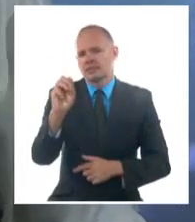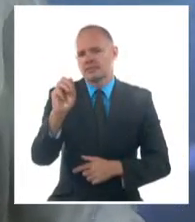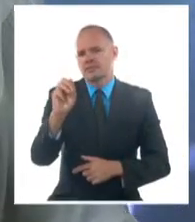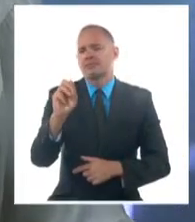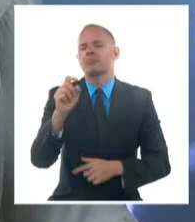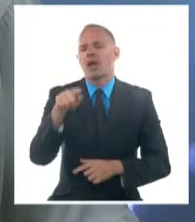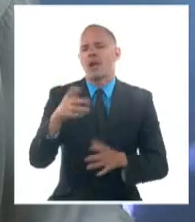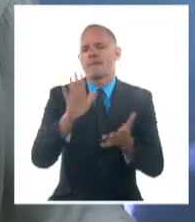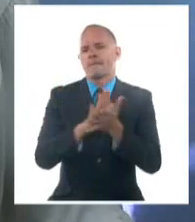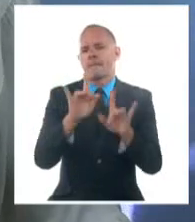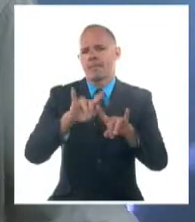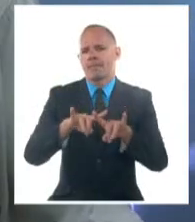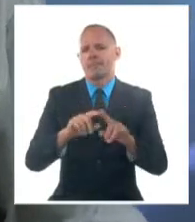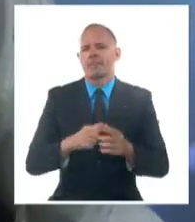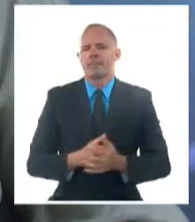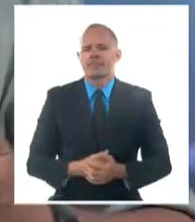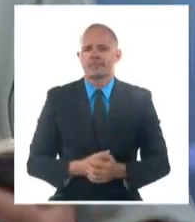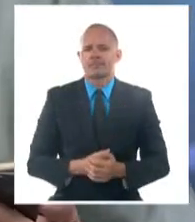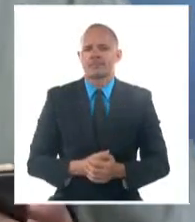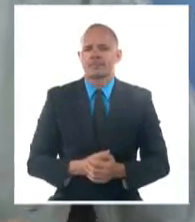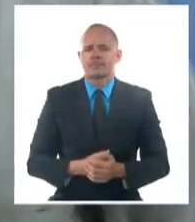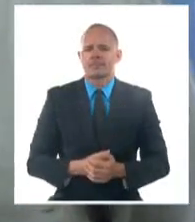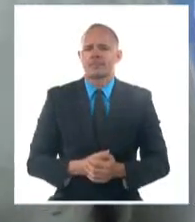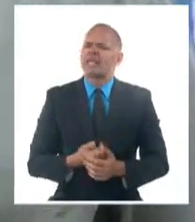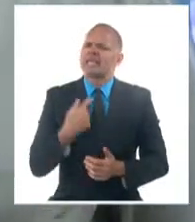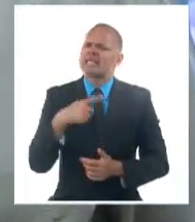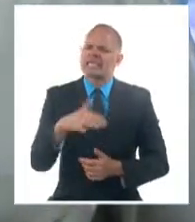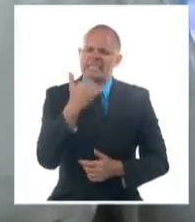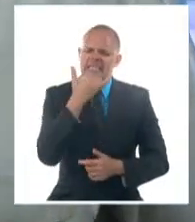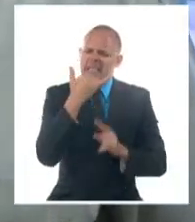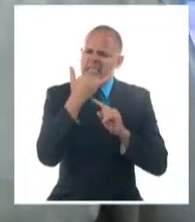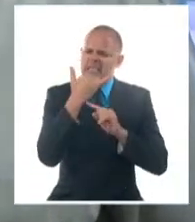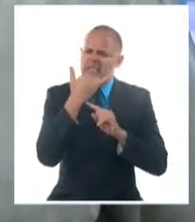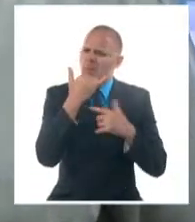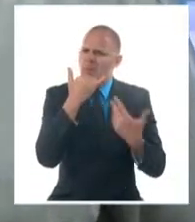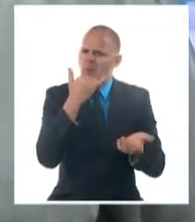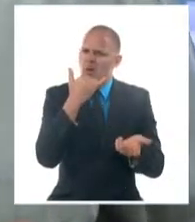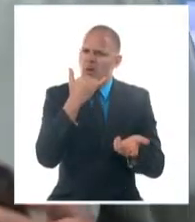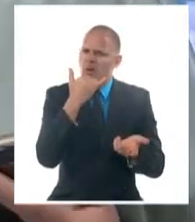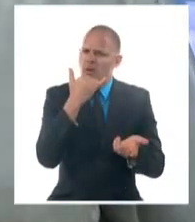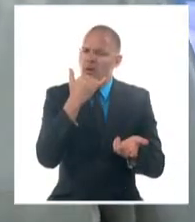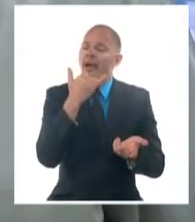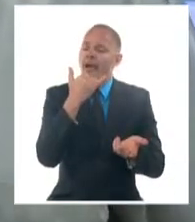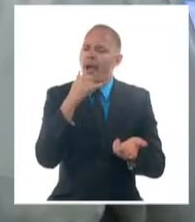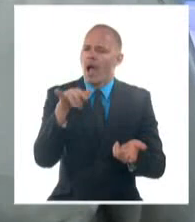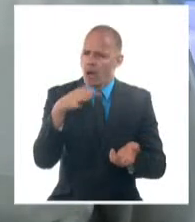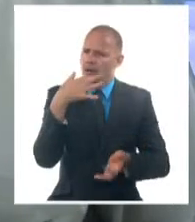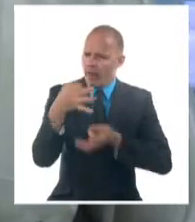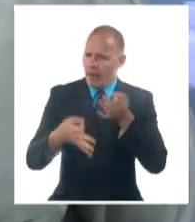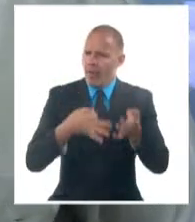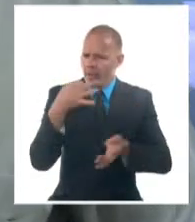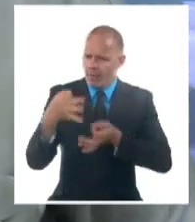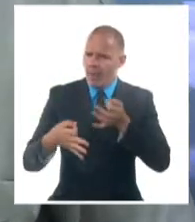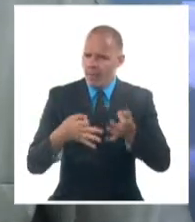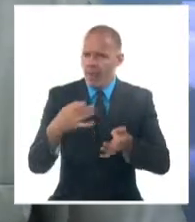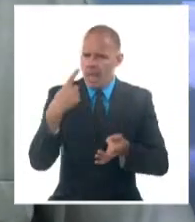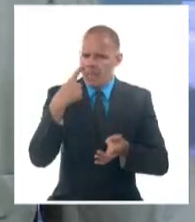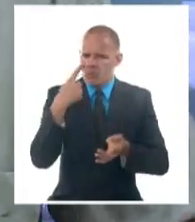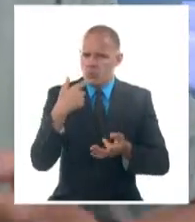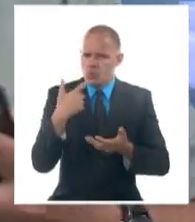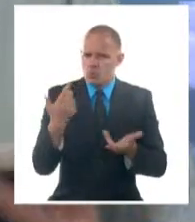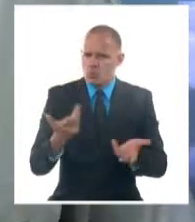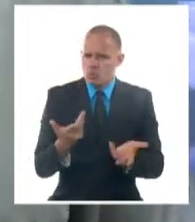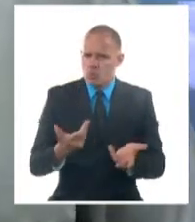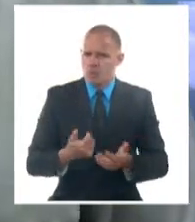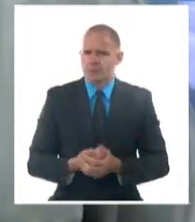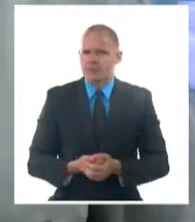735 megawatts. Ahora, ¿cuáles son las causas que han provocado este incremento en las afectaciones,